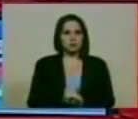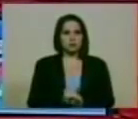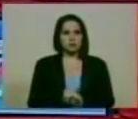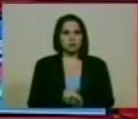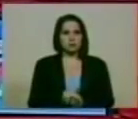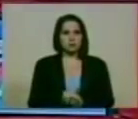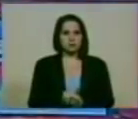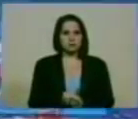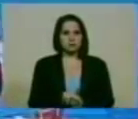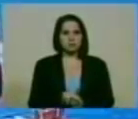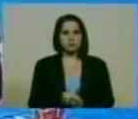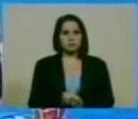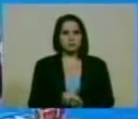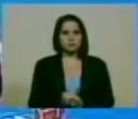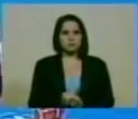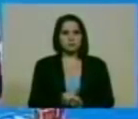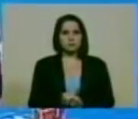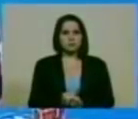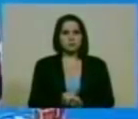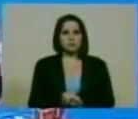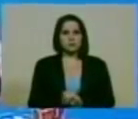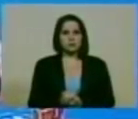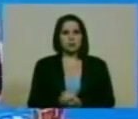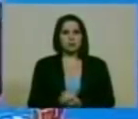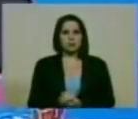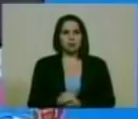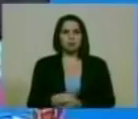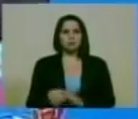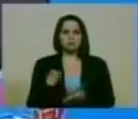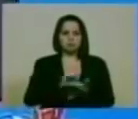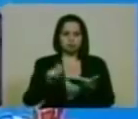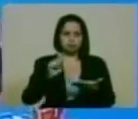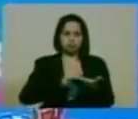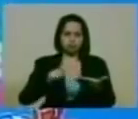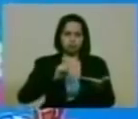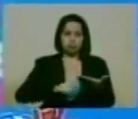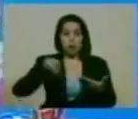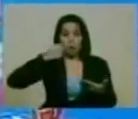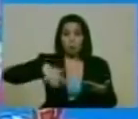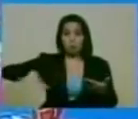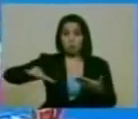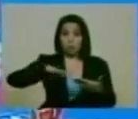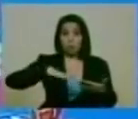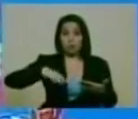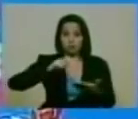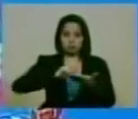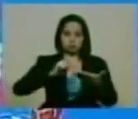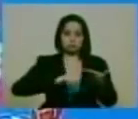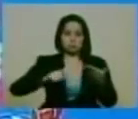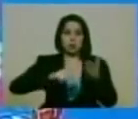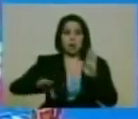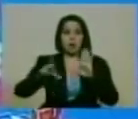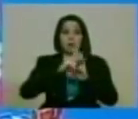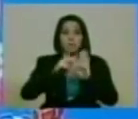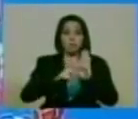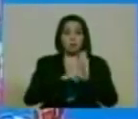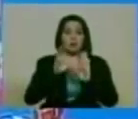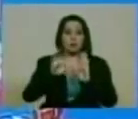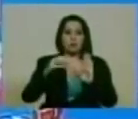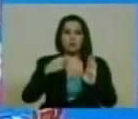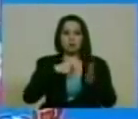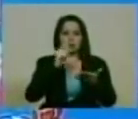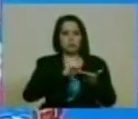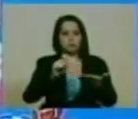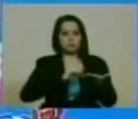Y yo he venido nutriendo el plan de la patria que lo ha escrito el pueblo. Y hoy quiero agradecer